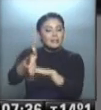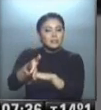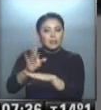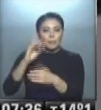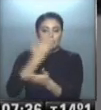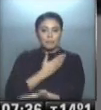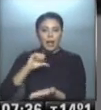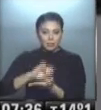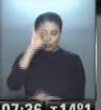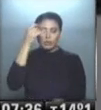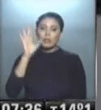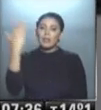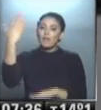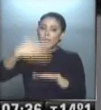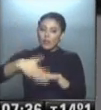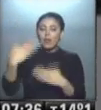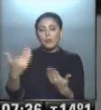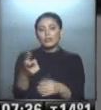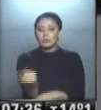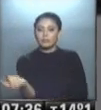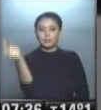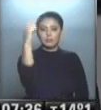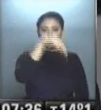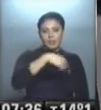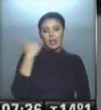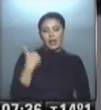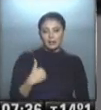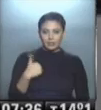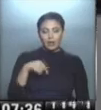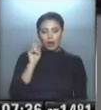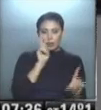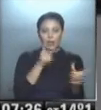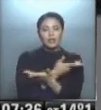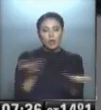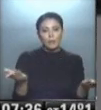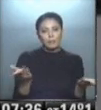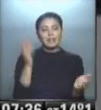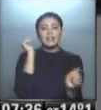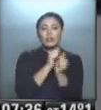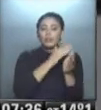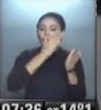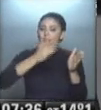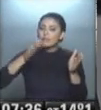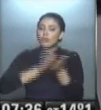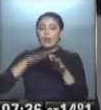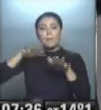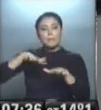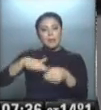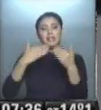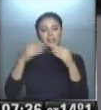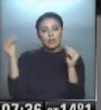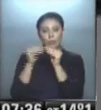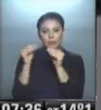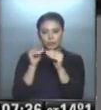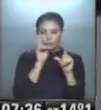llegó solo a la frontera. Por este motivo decidieron regresar a la Argentina. Vamos a compartir la crónica de esta marcha a través de nuestros